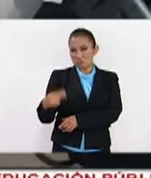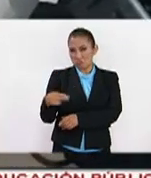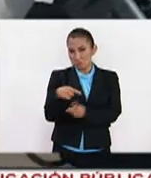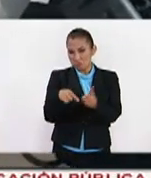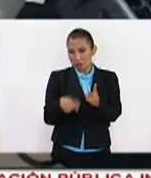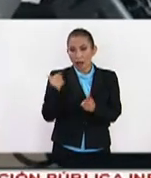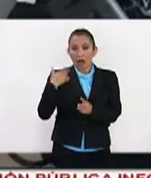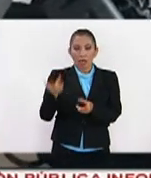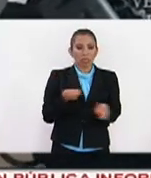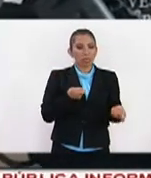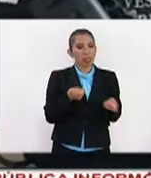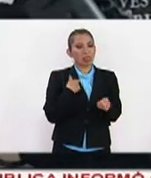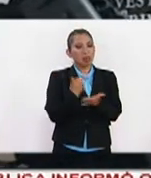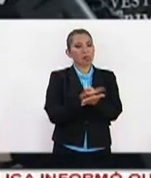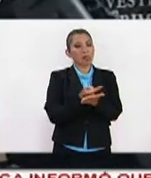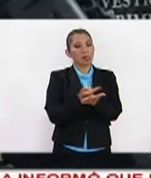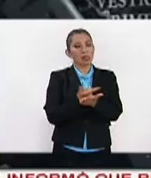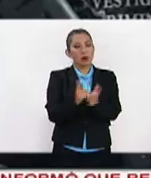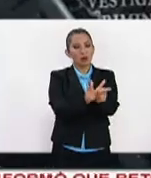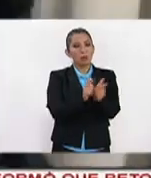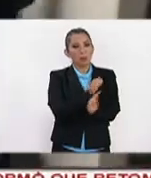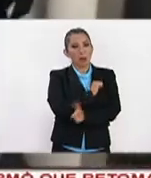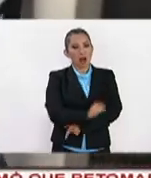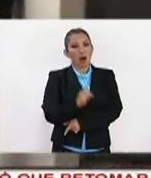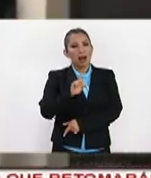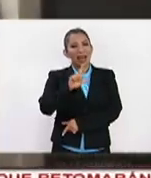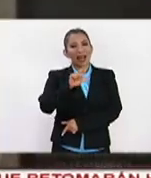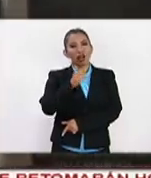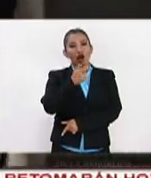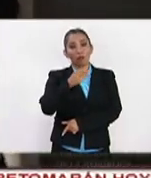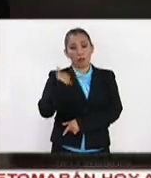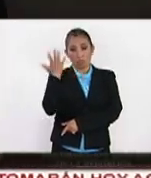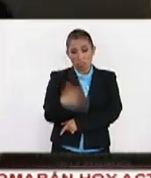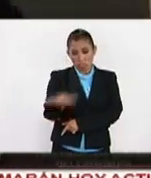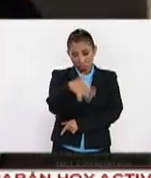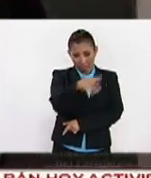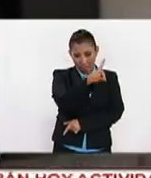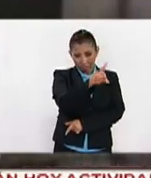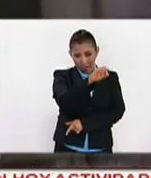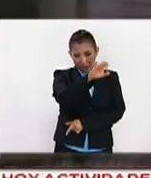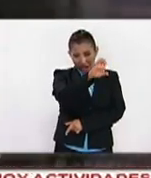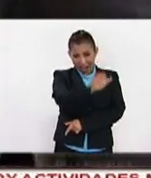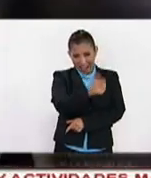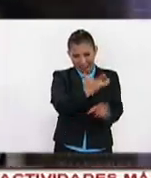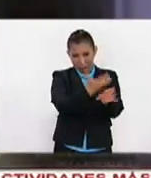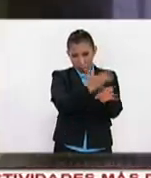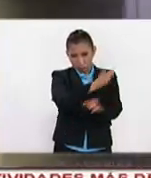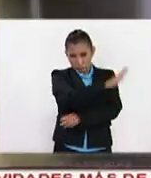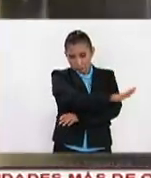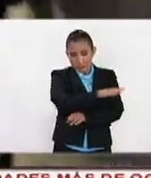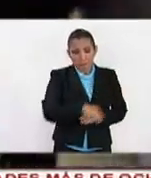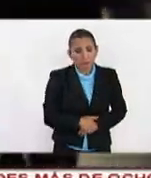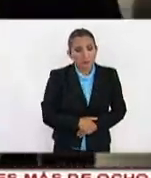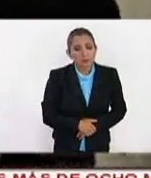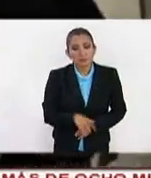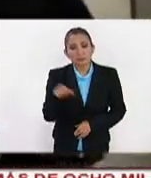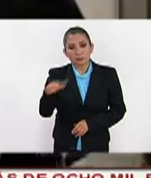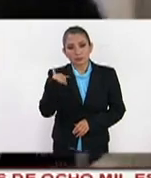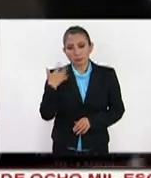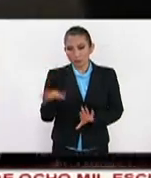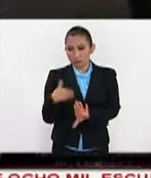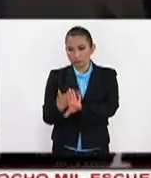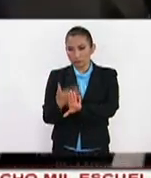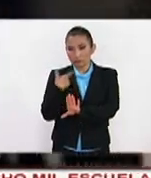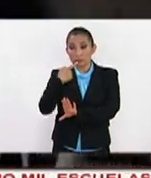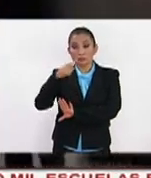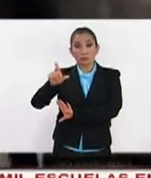presunto operador financiero del cártel del Golfo, y estaba entre los más buscados por la DEA, la Agencia Antidrogas de los Estados Unidos. En su contra